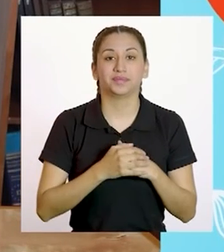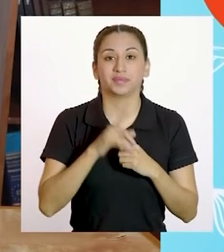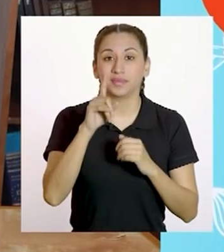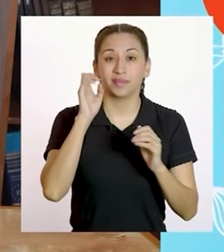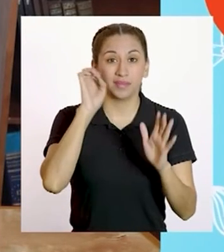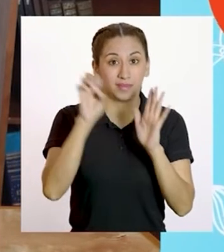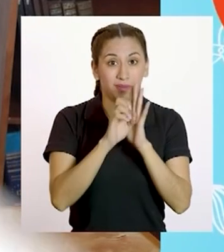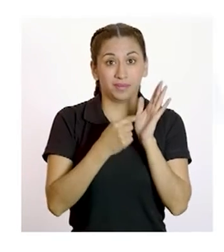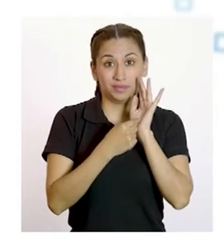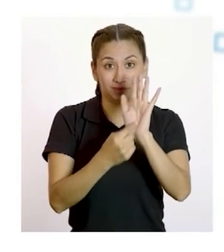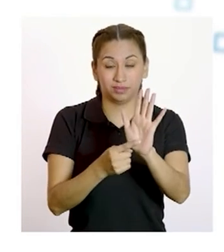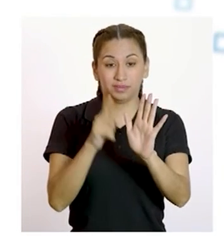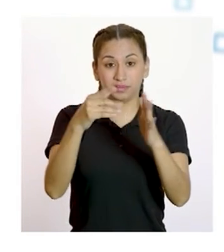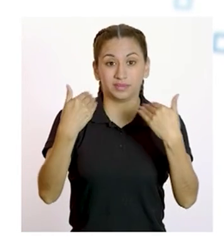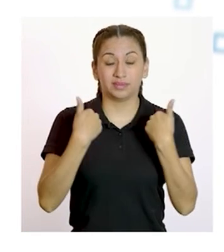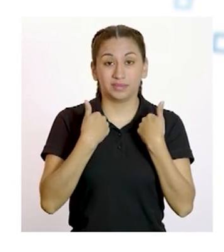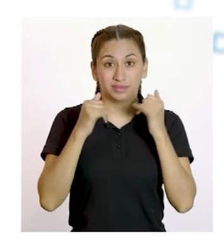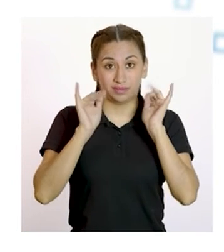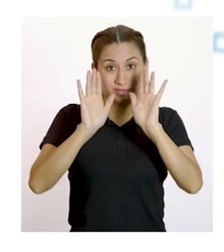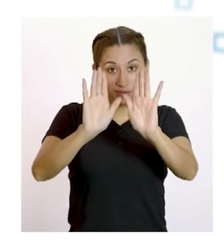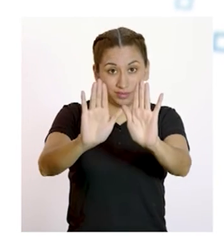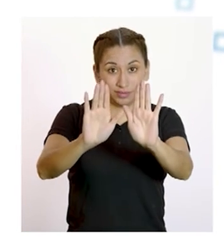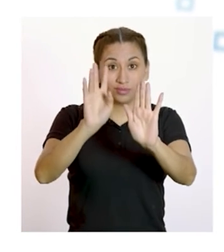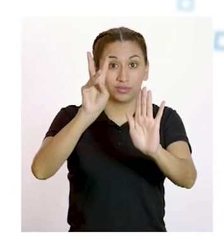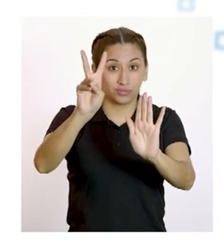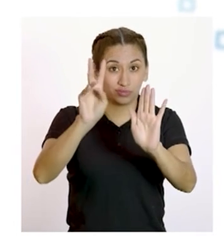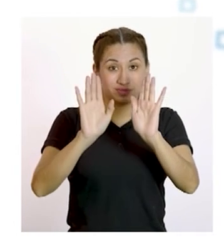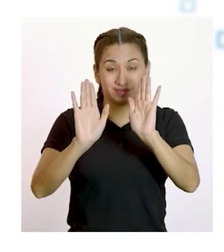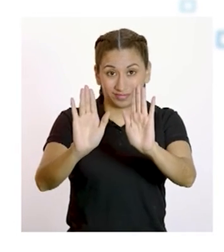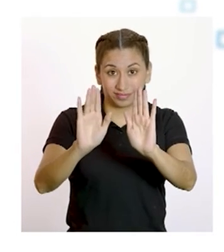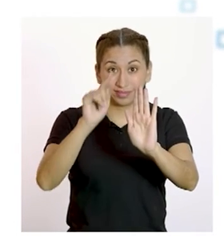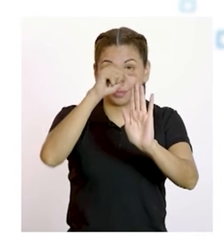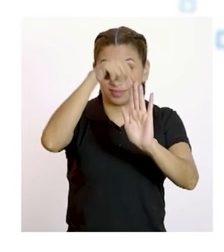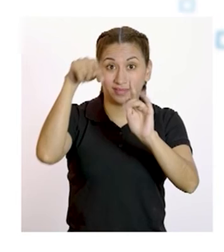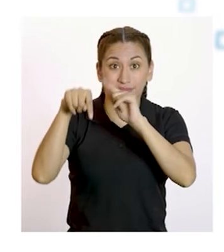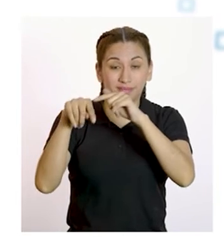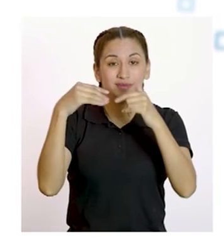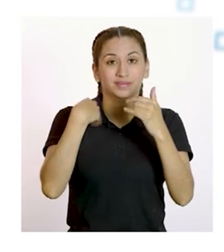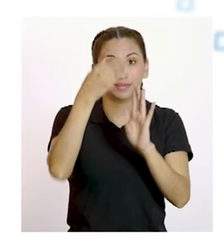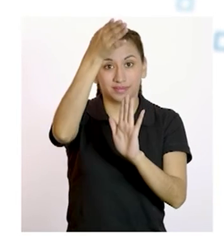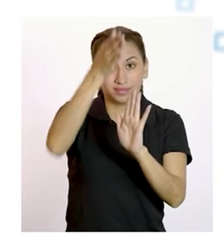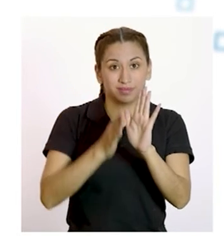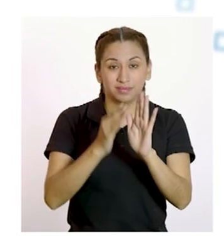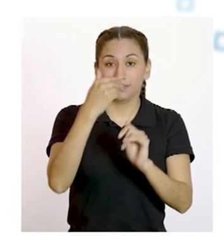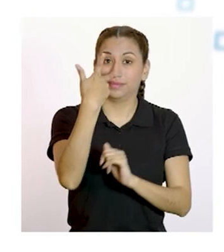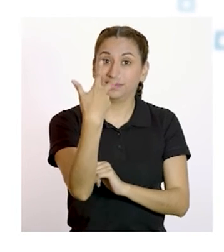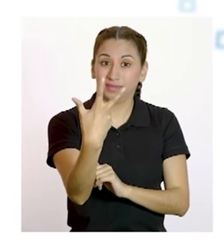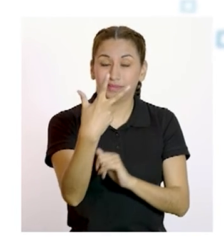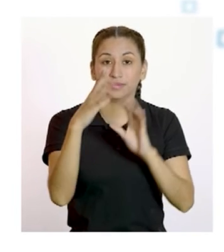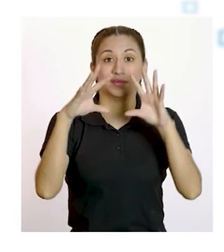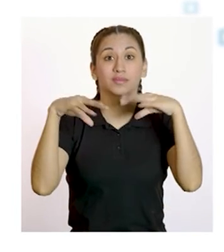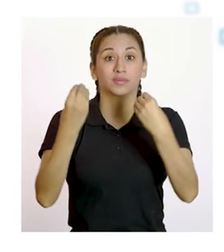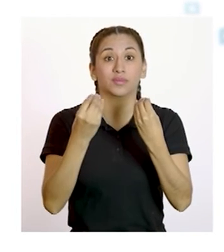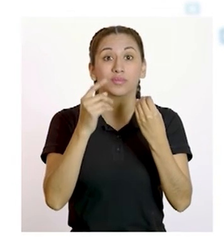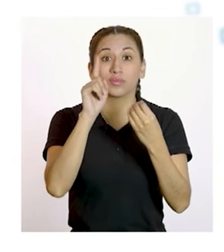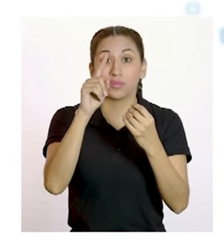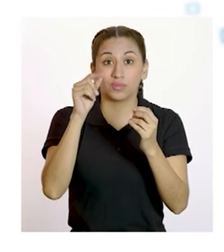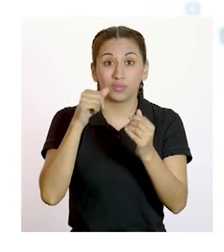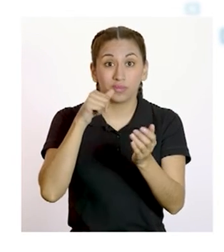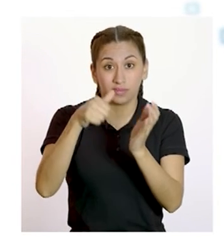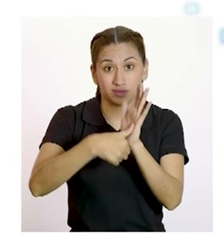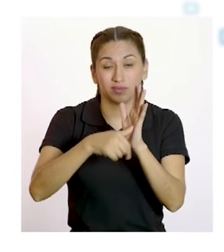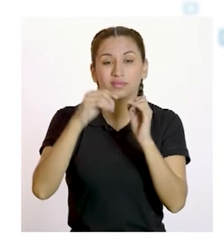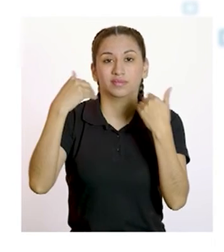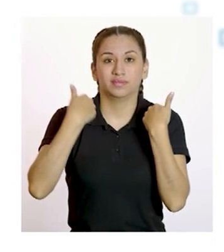el ejemplo que veremos, la cartilla tiene 2 páginas. Estas 2 páginas tienen que dividirse en 3, porque una